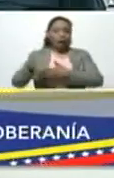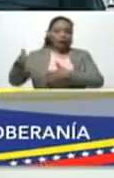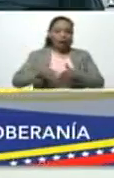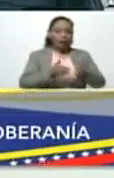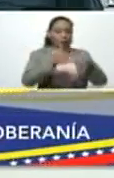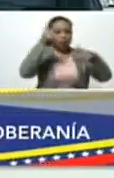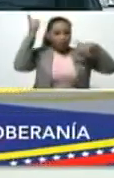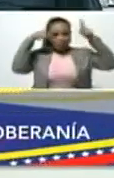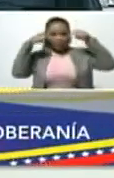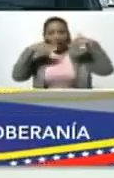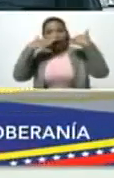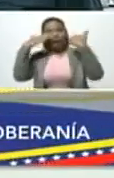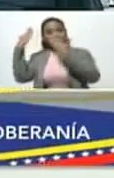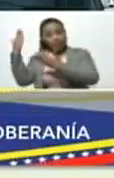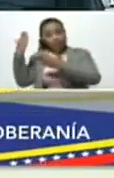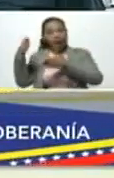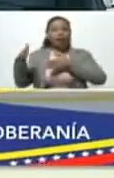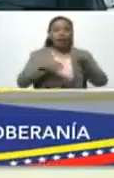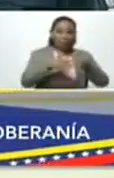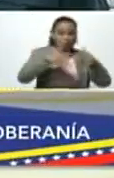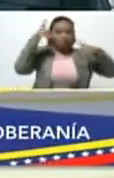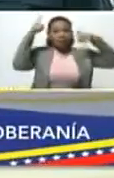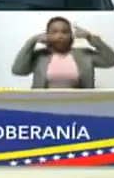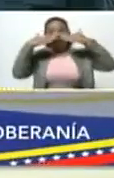Chávez. Este sí es el camino de Chávez,